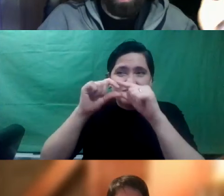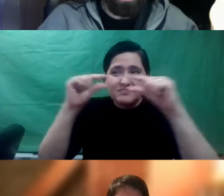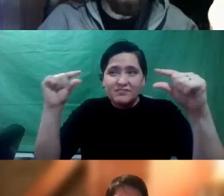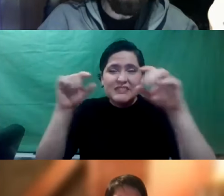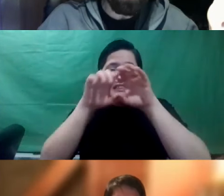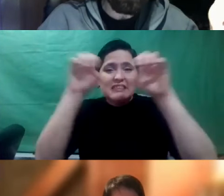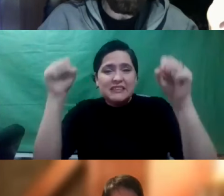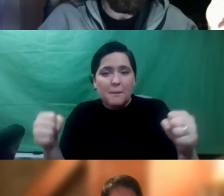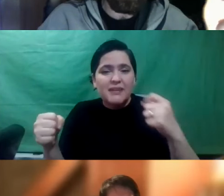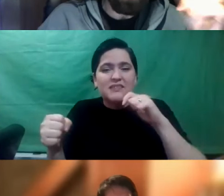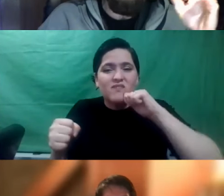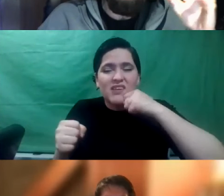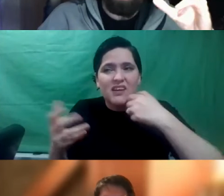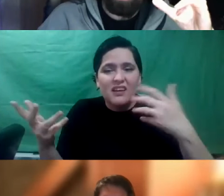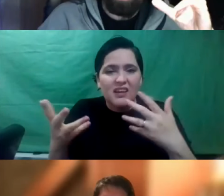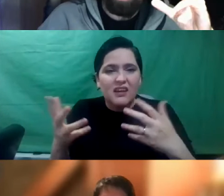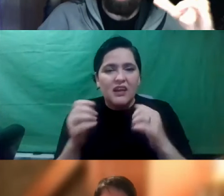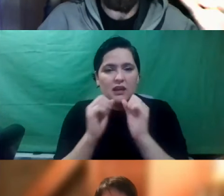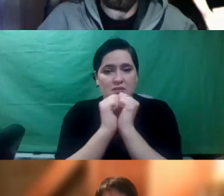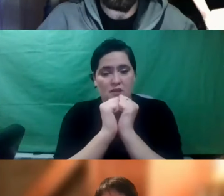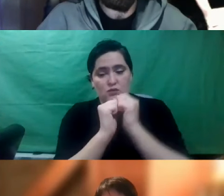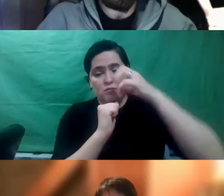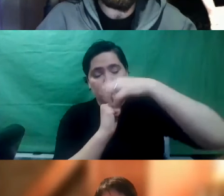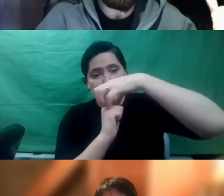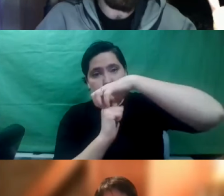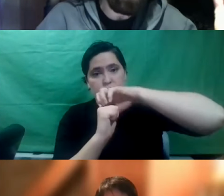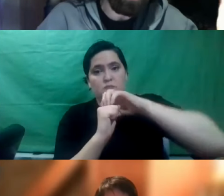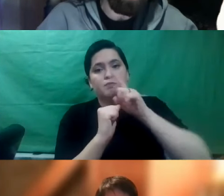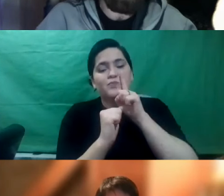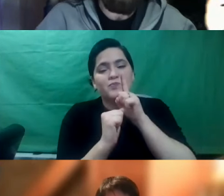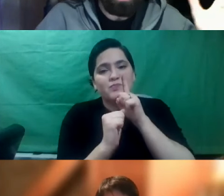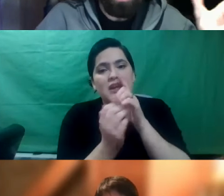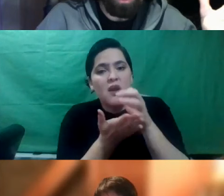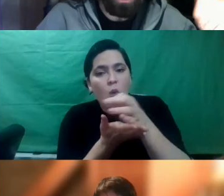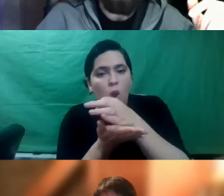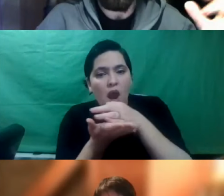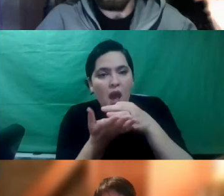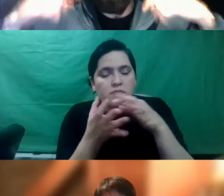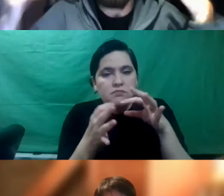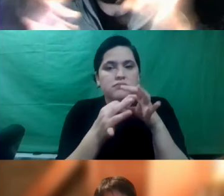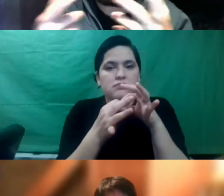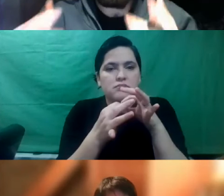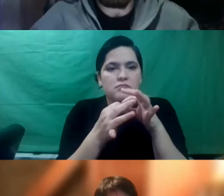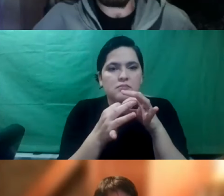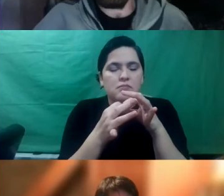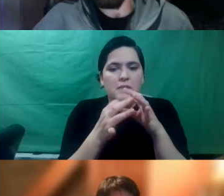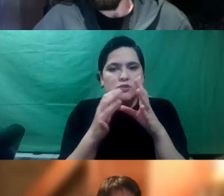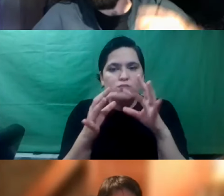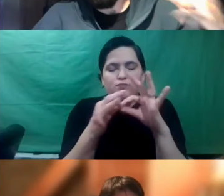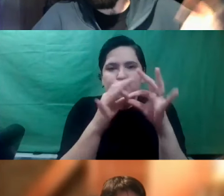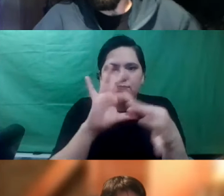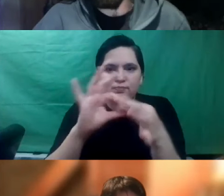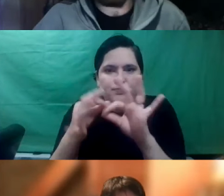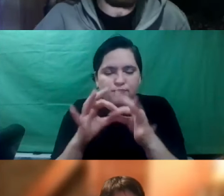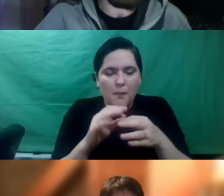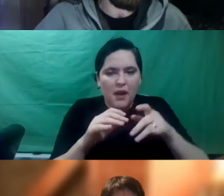donde cada una de las regiones tenemos grupos de neuronas excitatorias y grupos de neuronas inhibitorias, están interconectadas entre ellas,